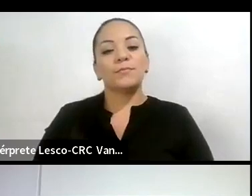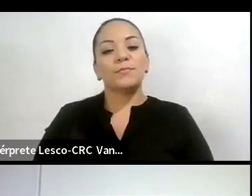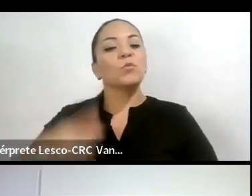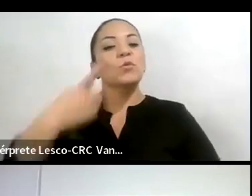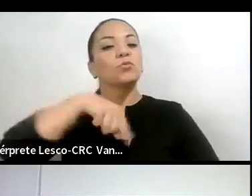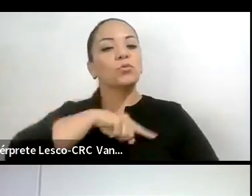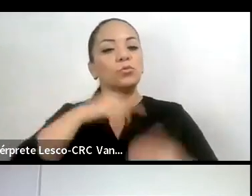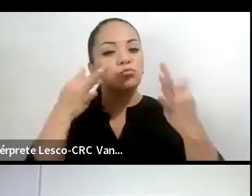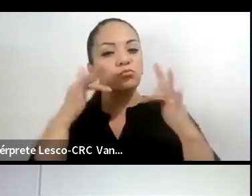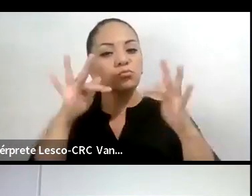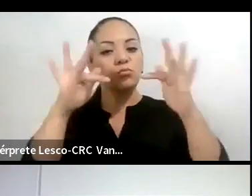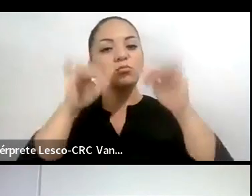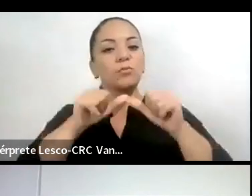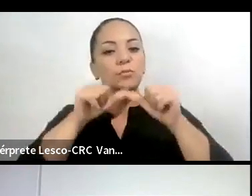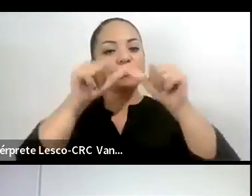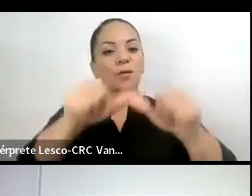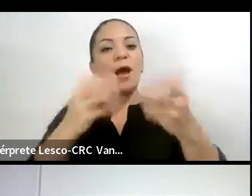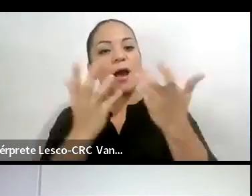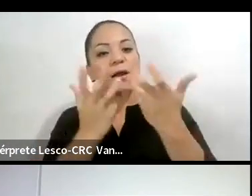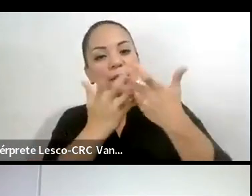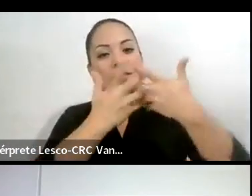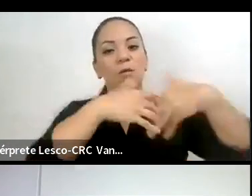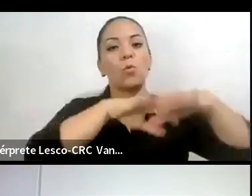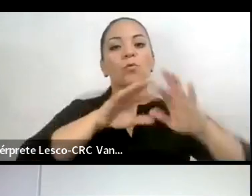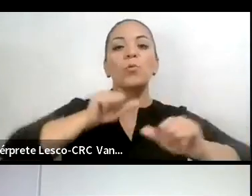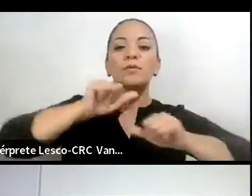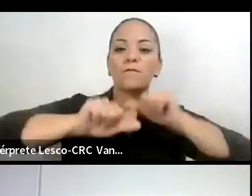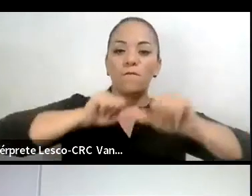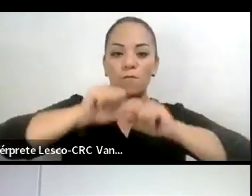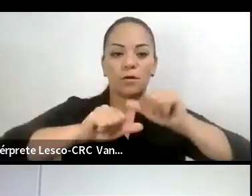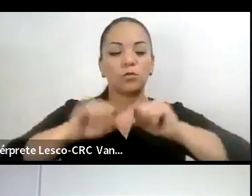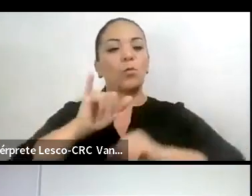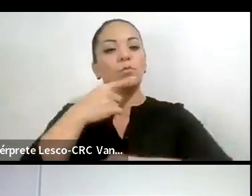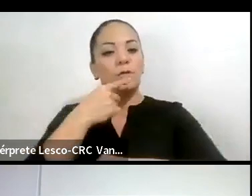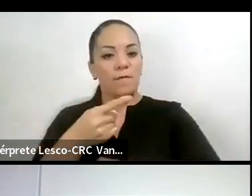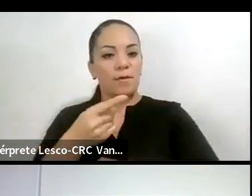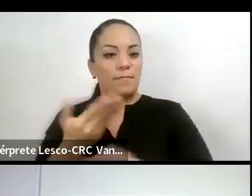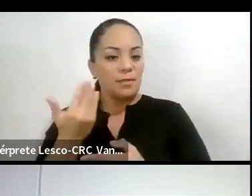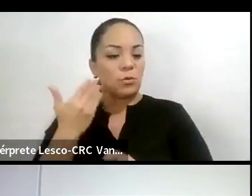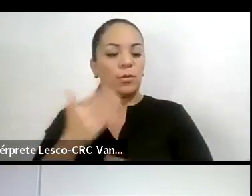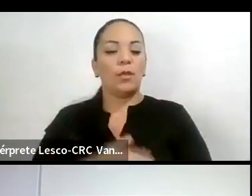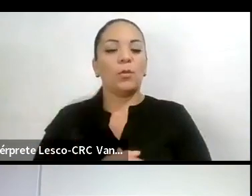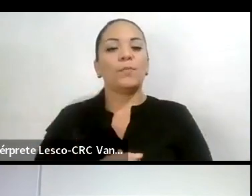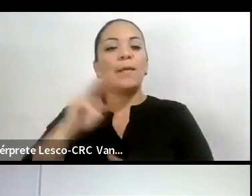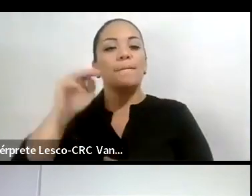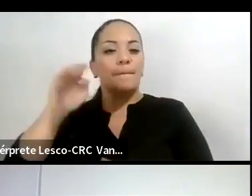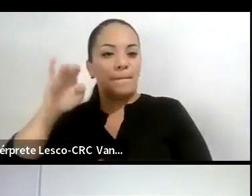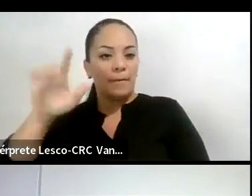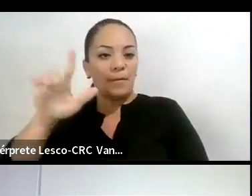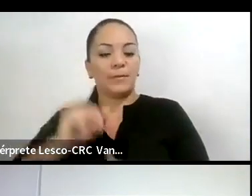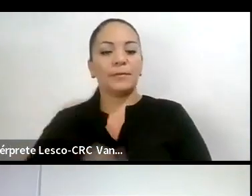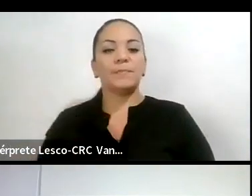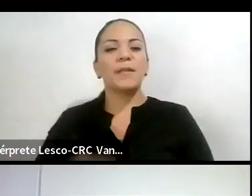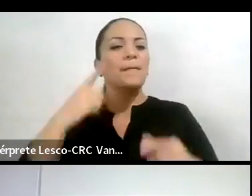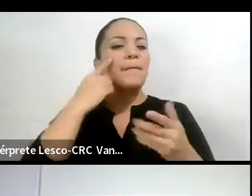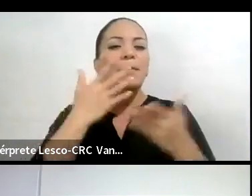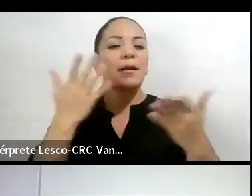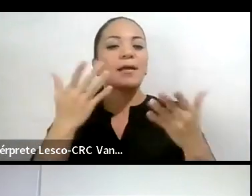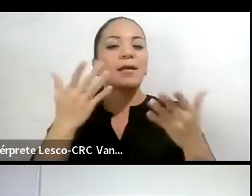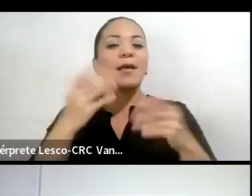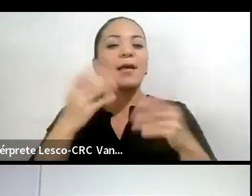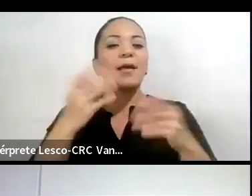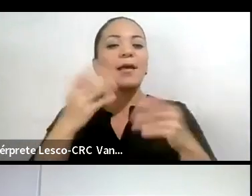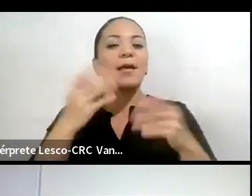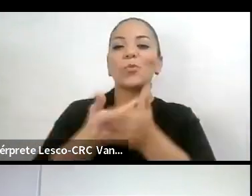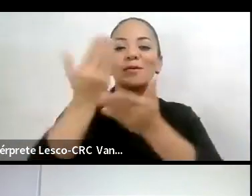intentaremos seguir articulando esfuerzos, como ya lo mencionaba Mabel, para realizar